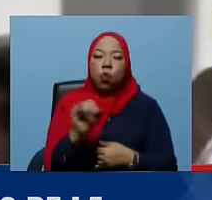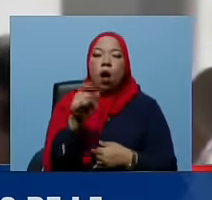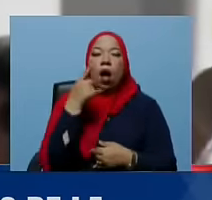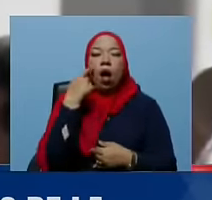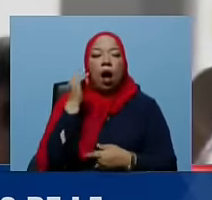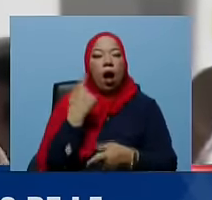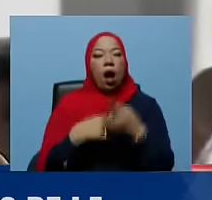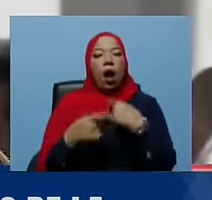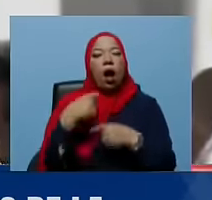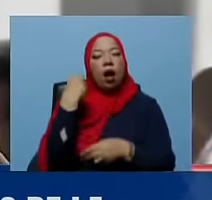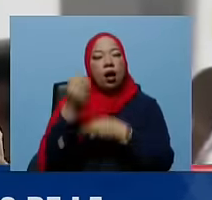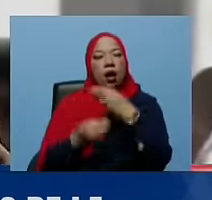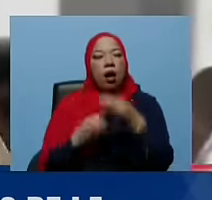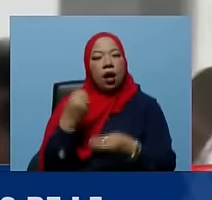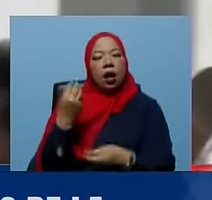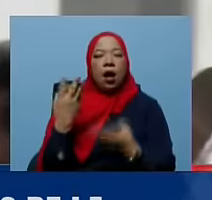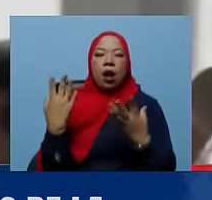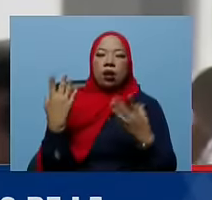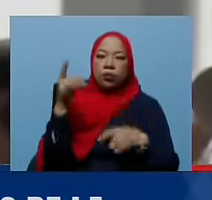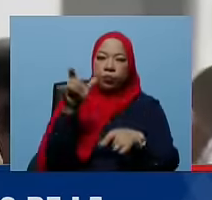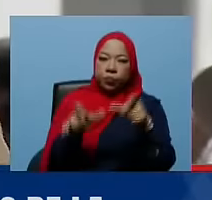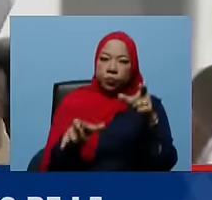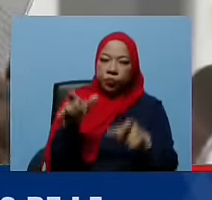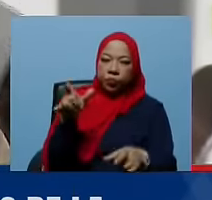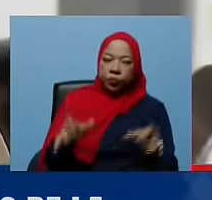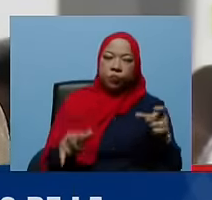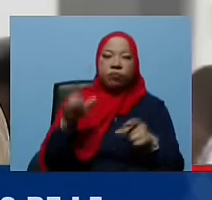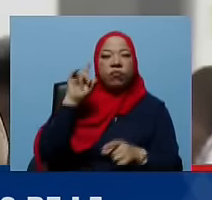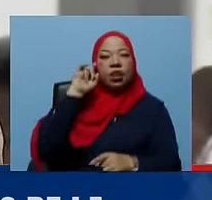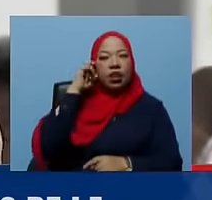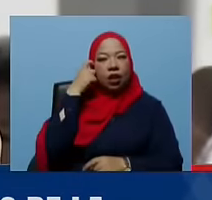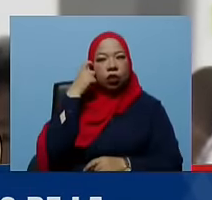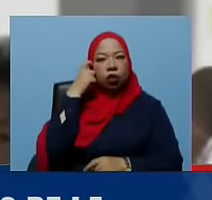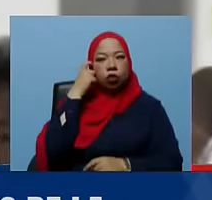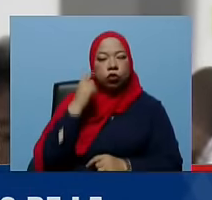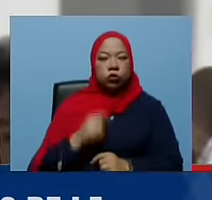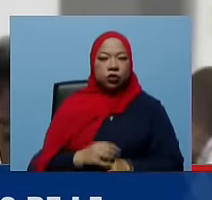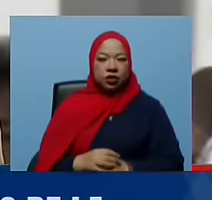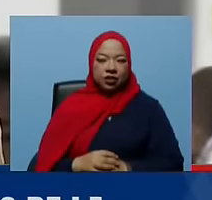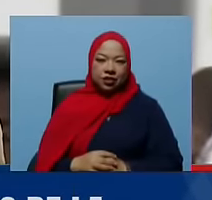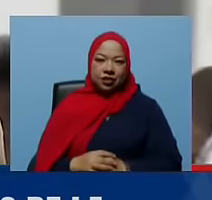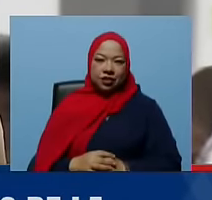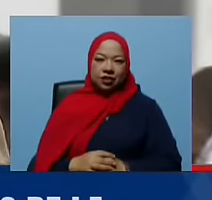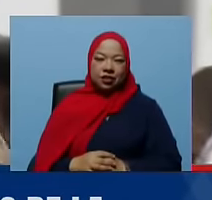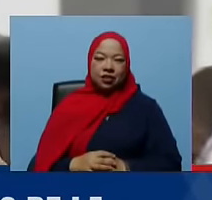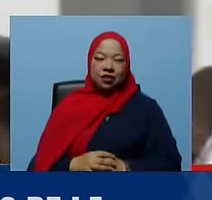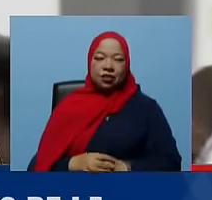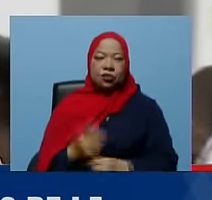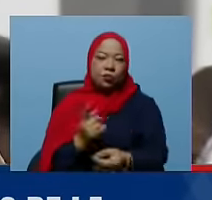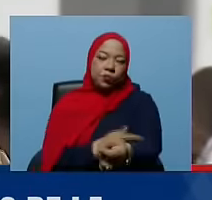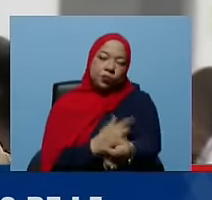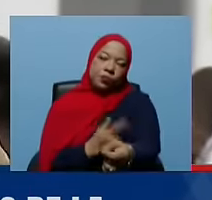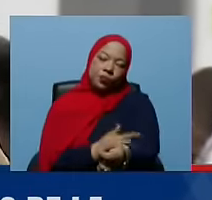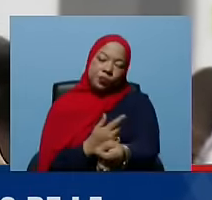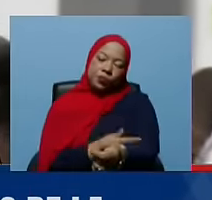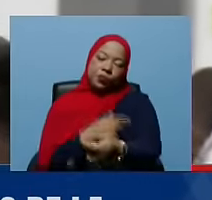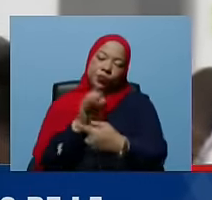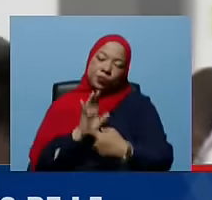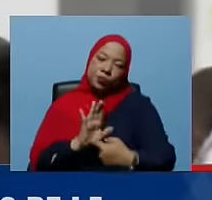hay aquí la creación de muchos, ¿recordáis?, hermanos decimistas, que aquí